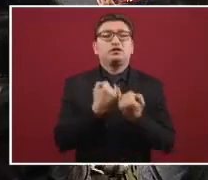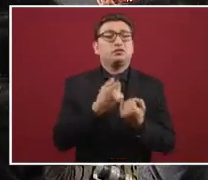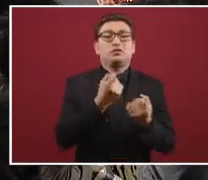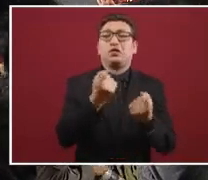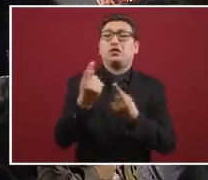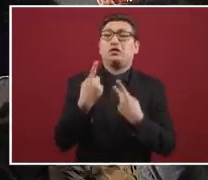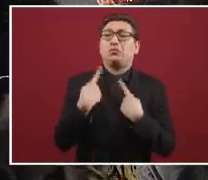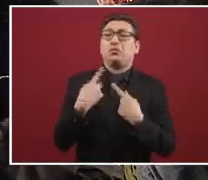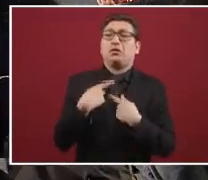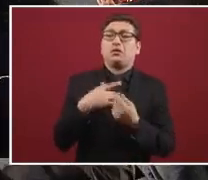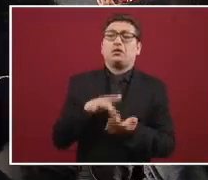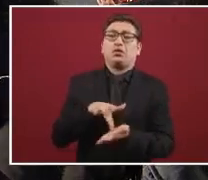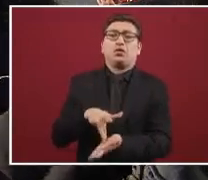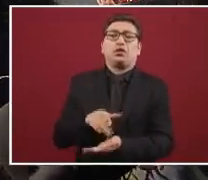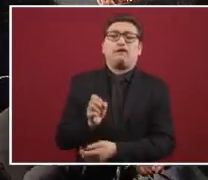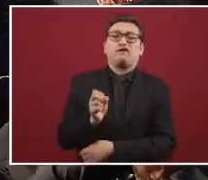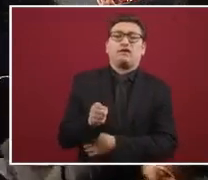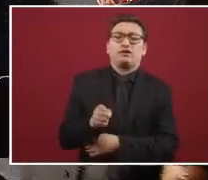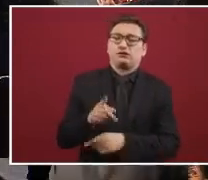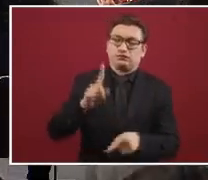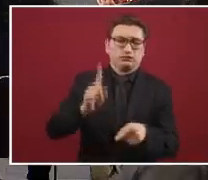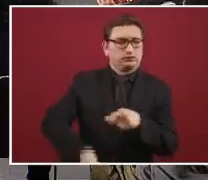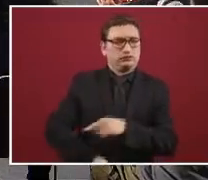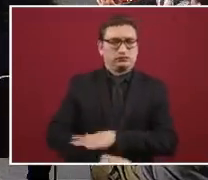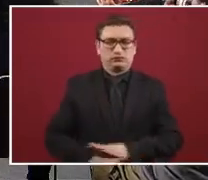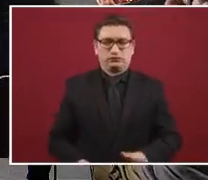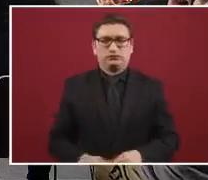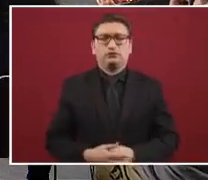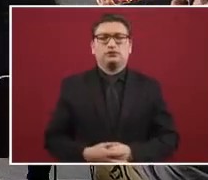privilegios. ¿Cuál es